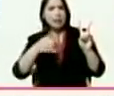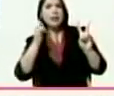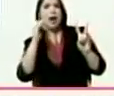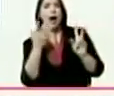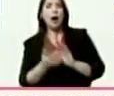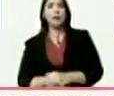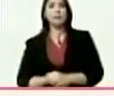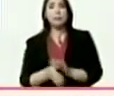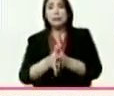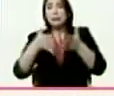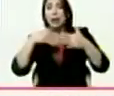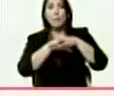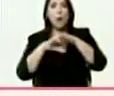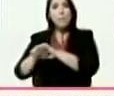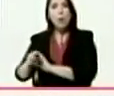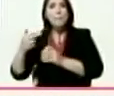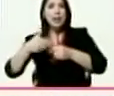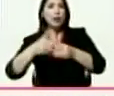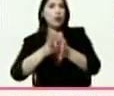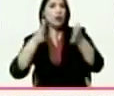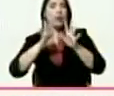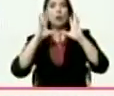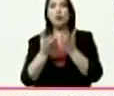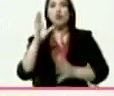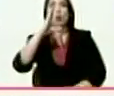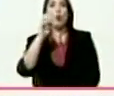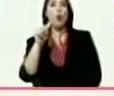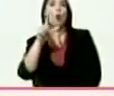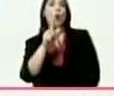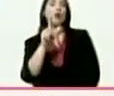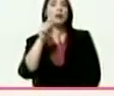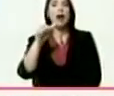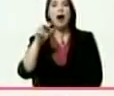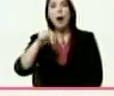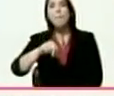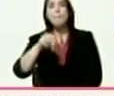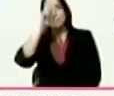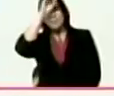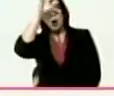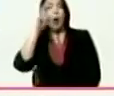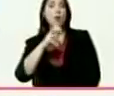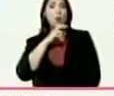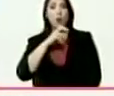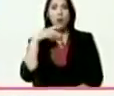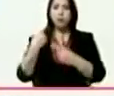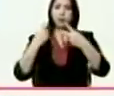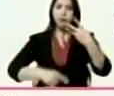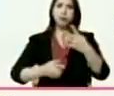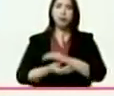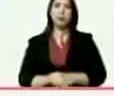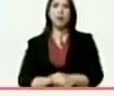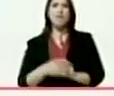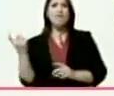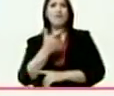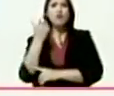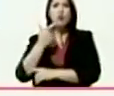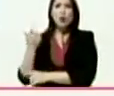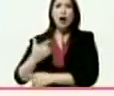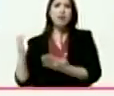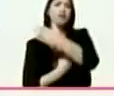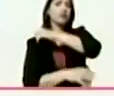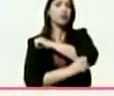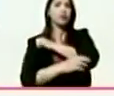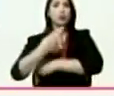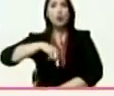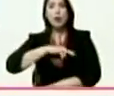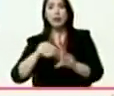de petróleo más grandes del mundo, de coltán, de oro, de minerales. Es buscar el saqueo de nuestro territorio,